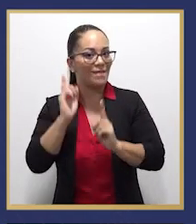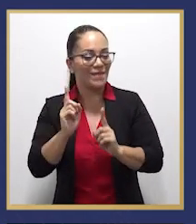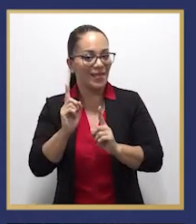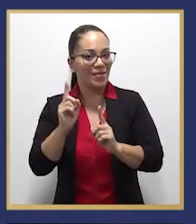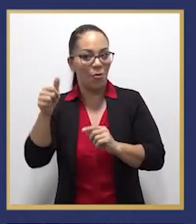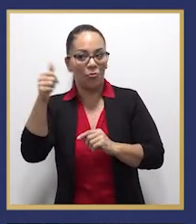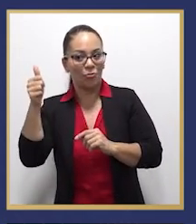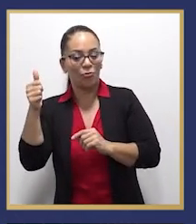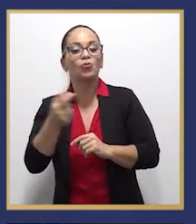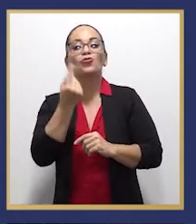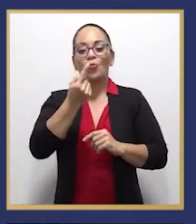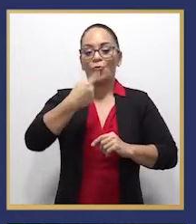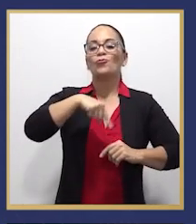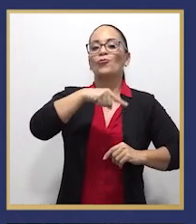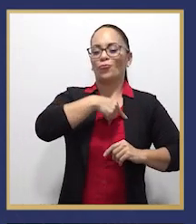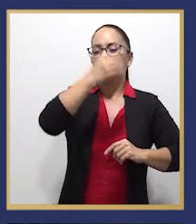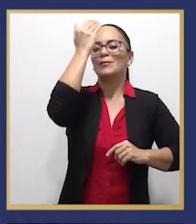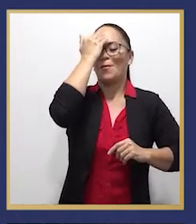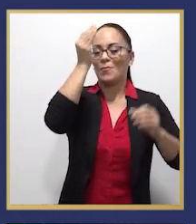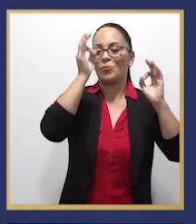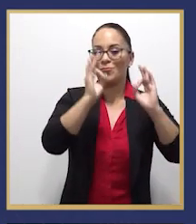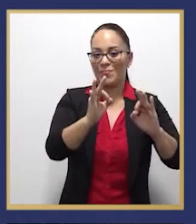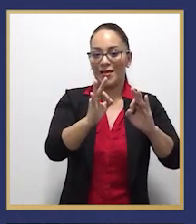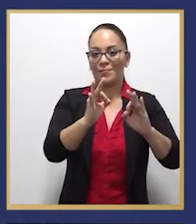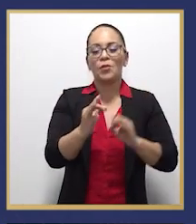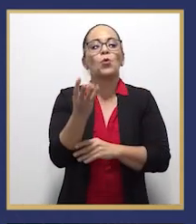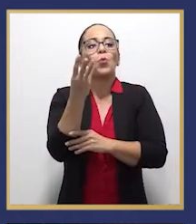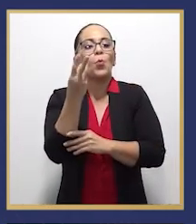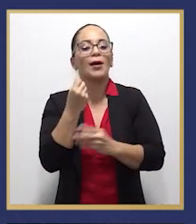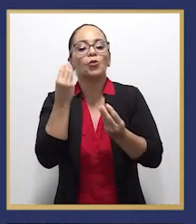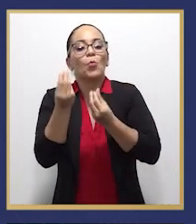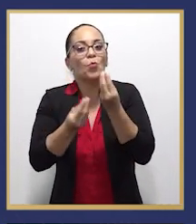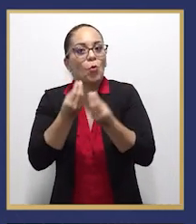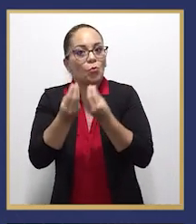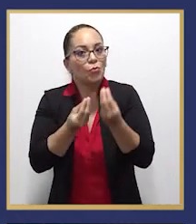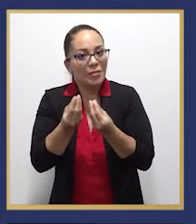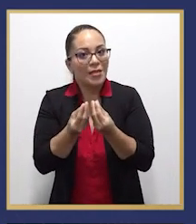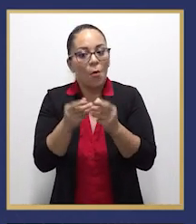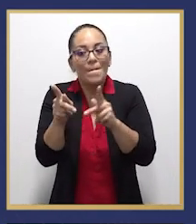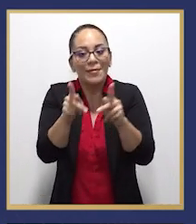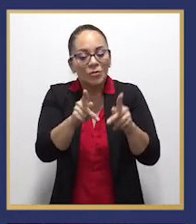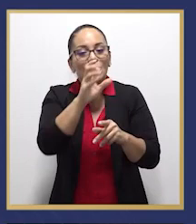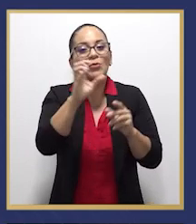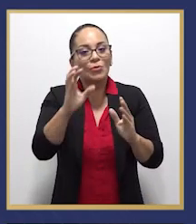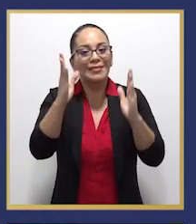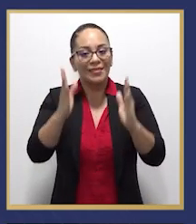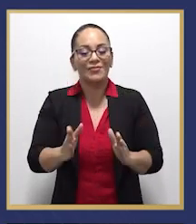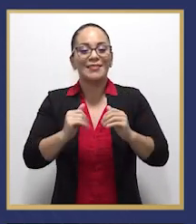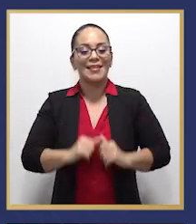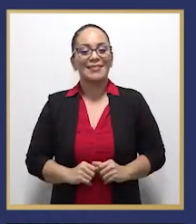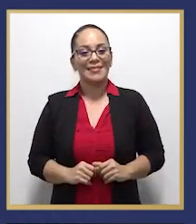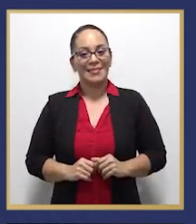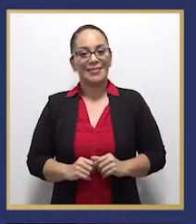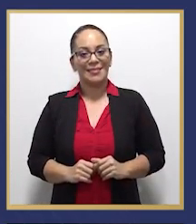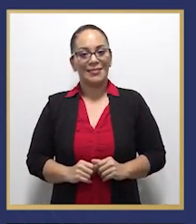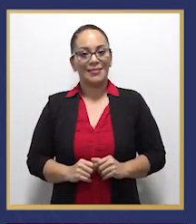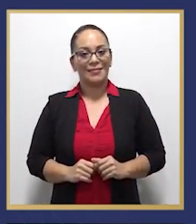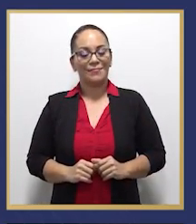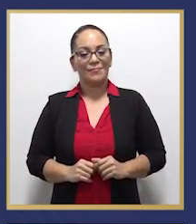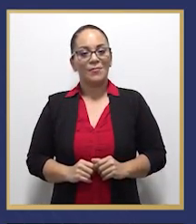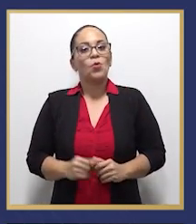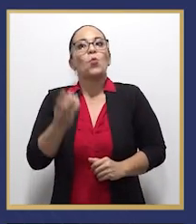mejor que nosotros qué tan productivos podemos ser los Costa renses qué